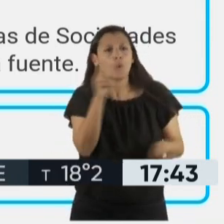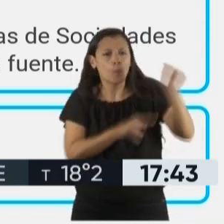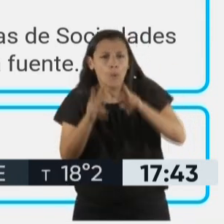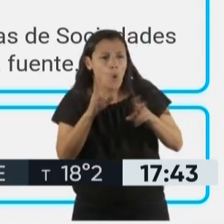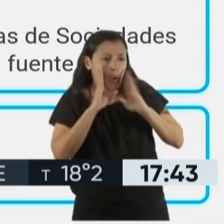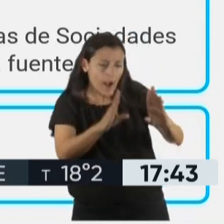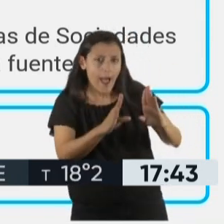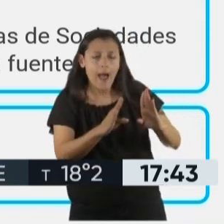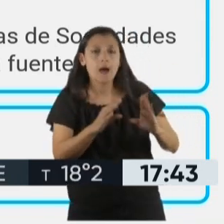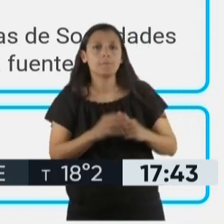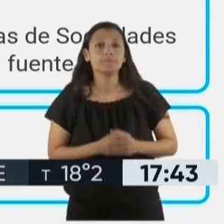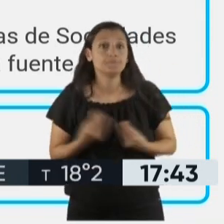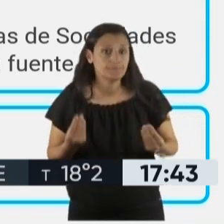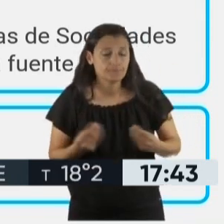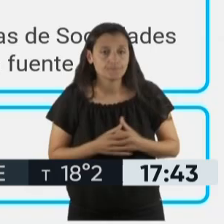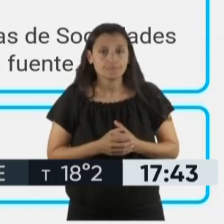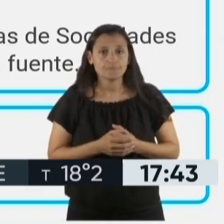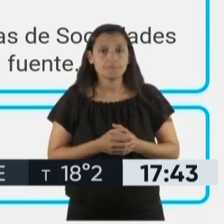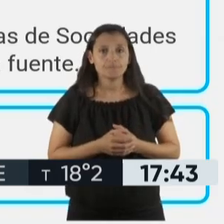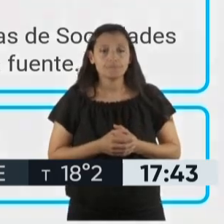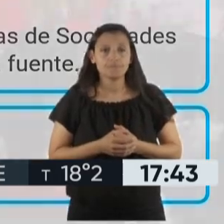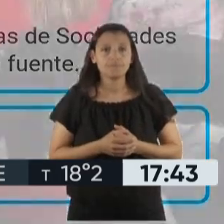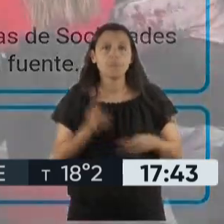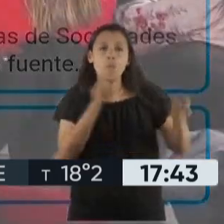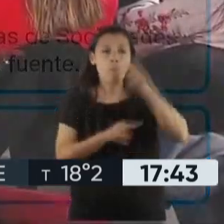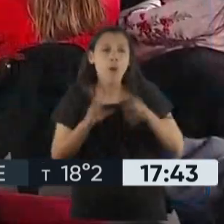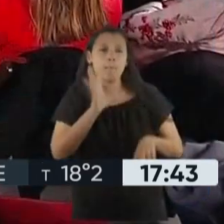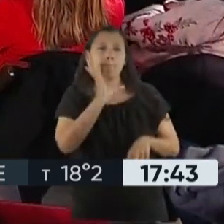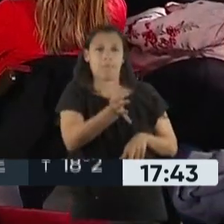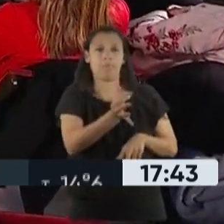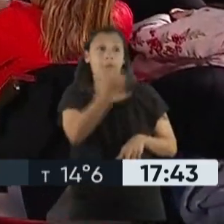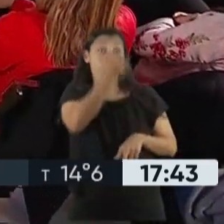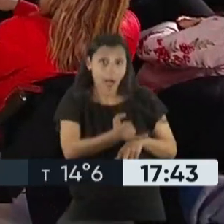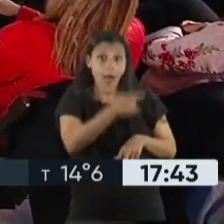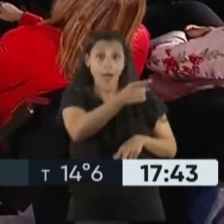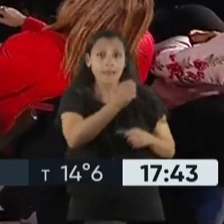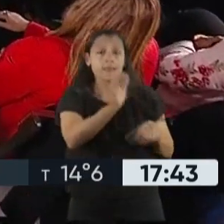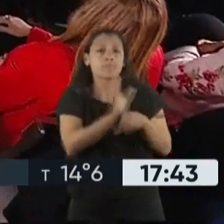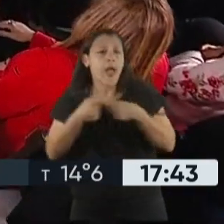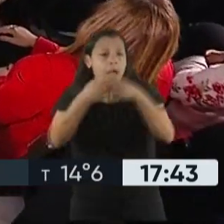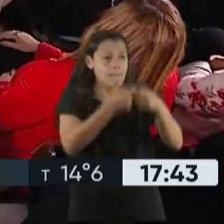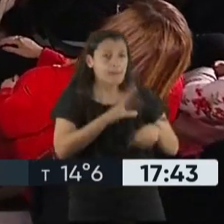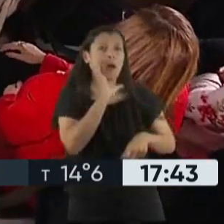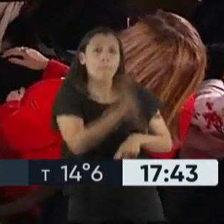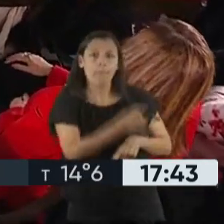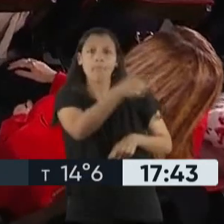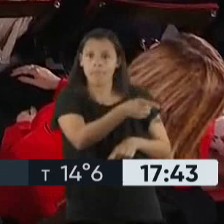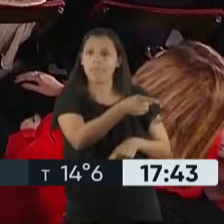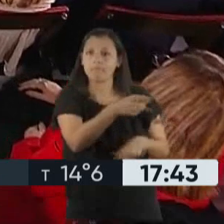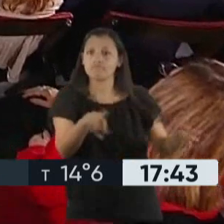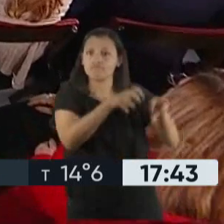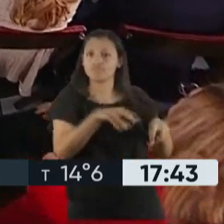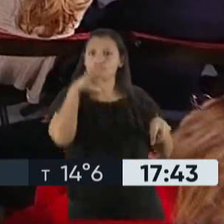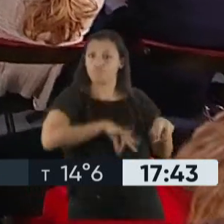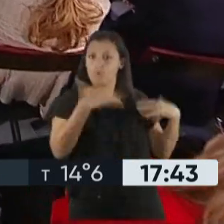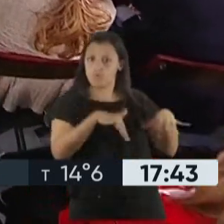cumplir una de las dos, es identificar ganancias que han sido crecimiento de la ganancia real significativo,